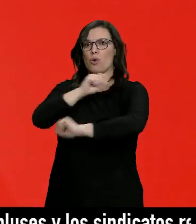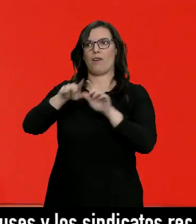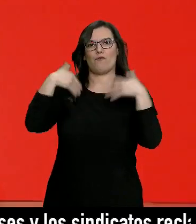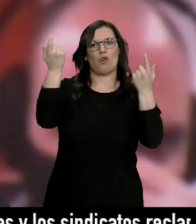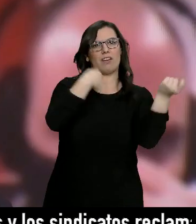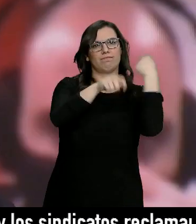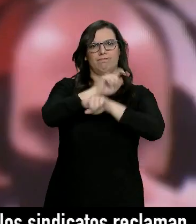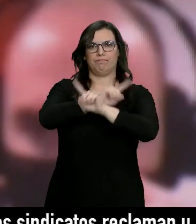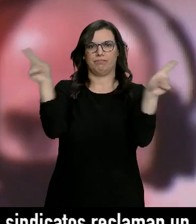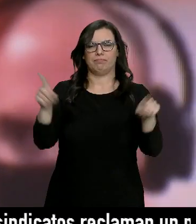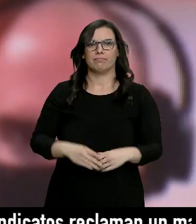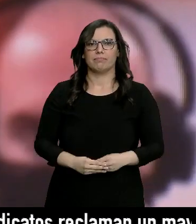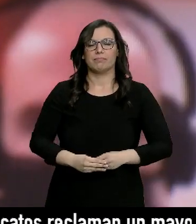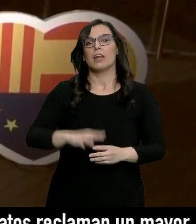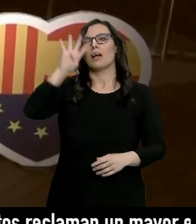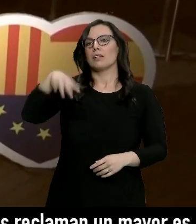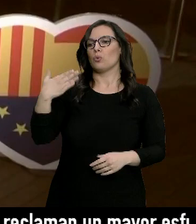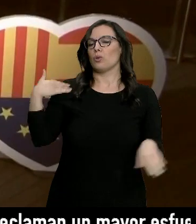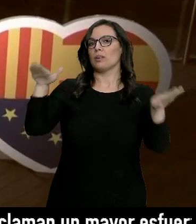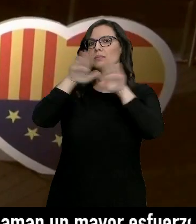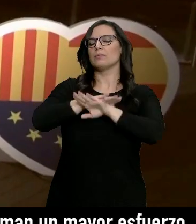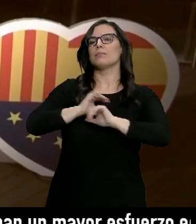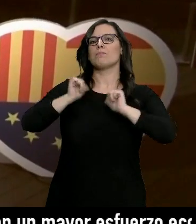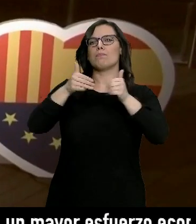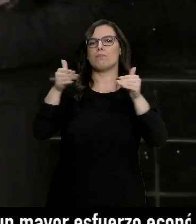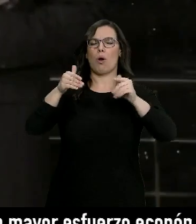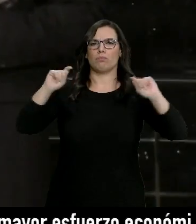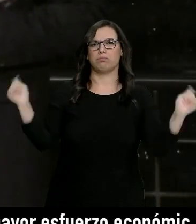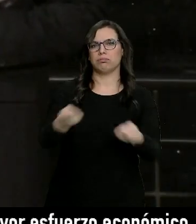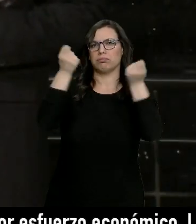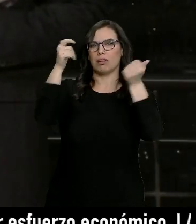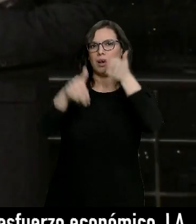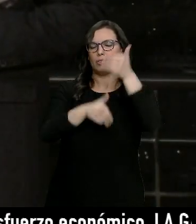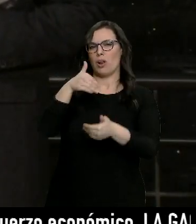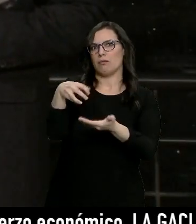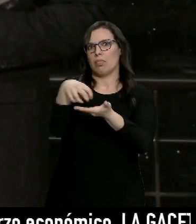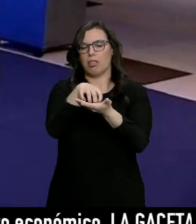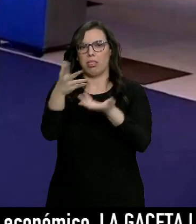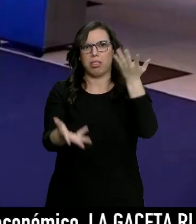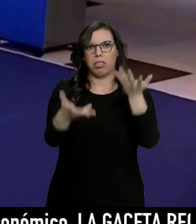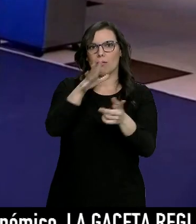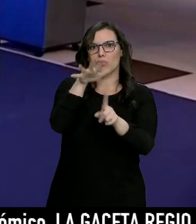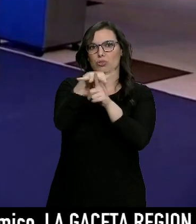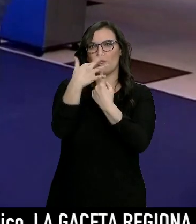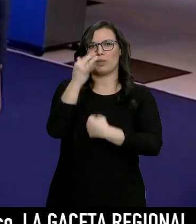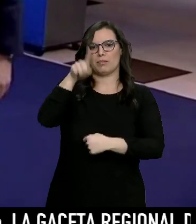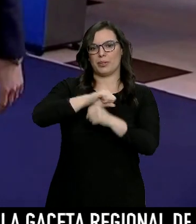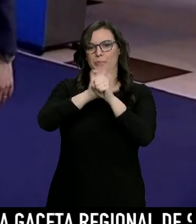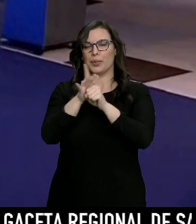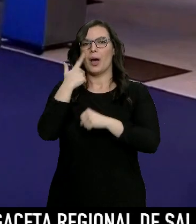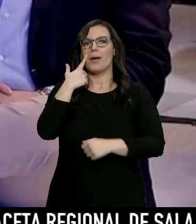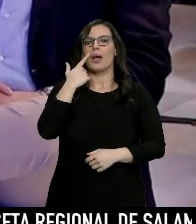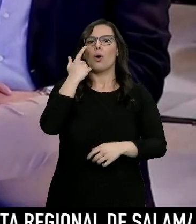Cataluña ha comenzado esta noche su campaña electoral más incierta, en medio de una pandemia y con la mirada puesta en la decisión de la justicia de si aplaza